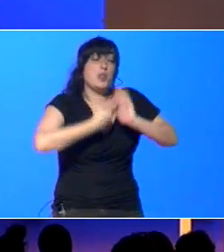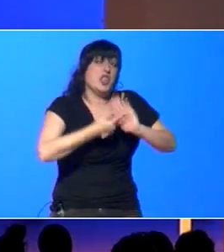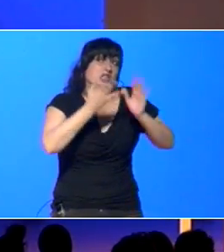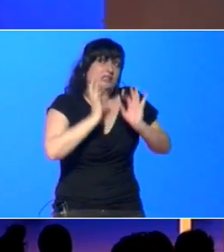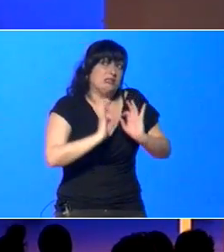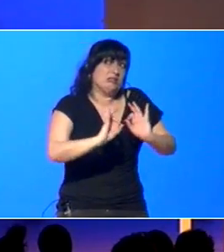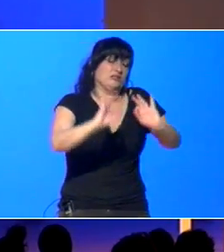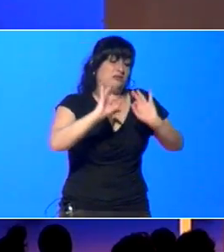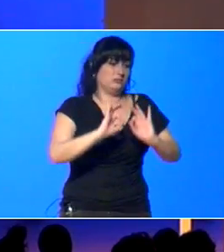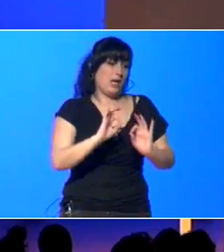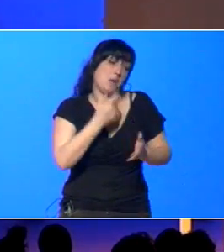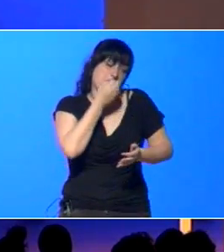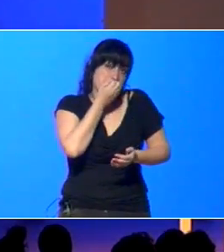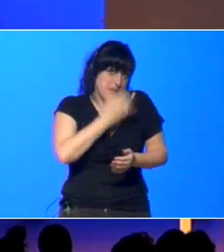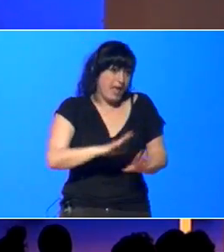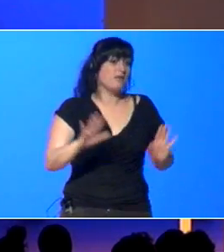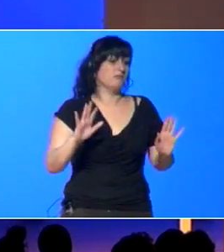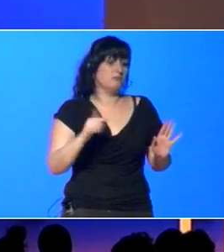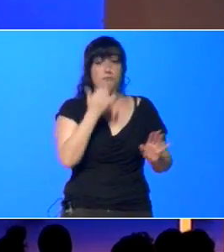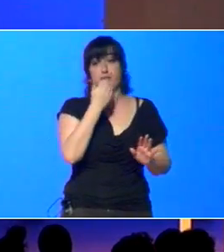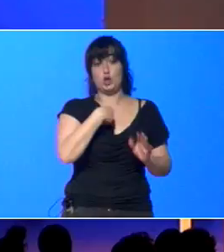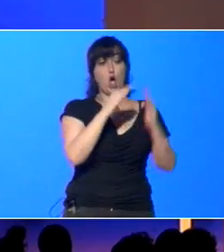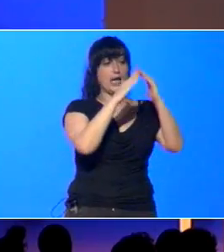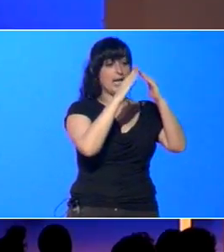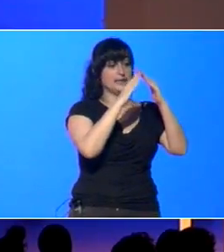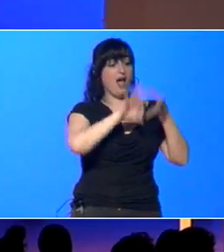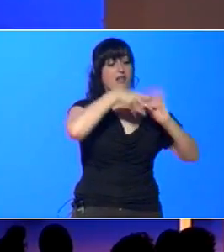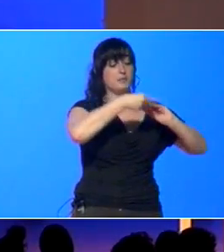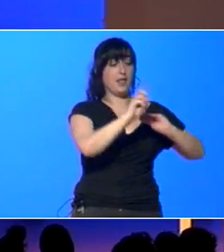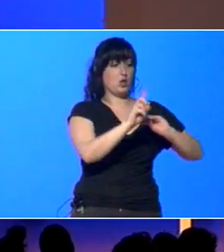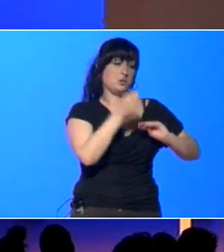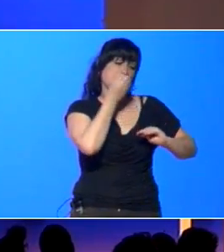que parcheas, está bien. Yo tengo una casa que no está adaptada, la parcheo y